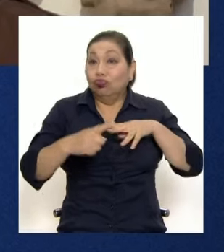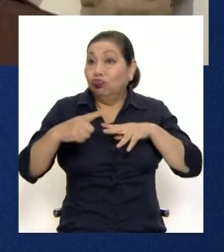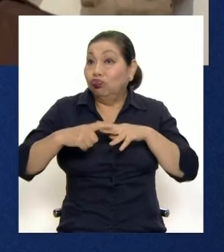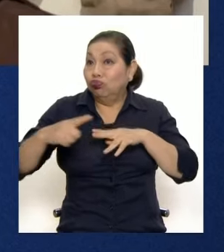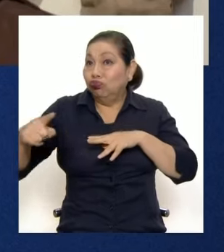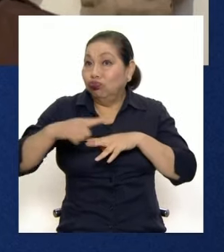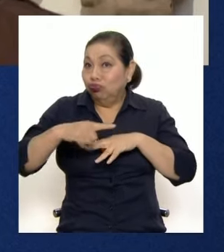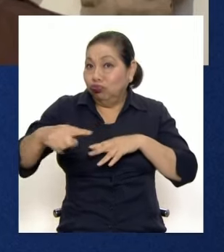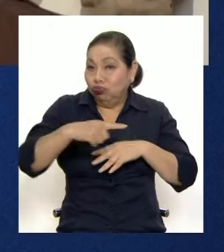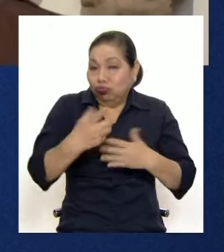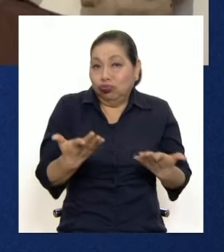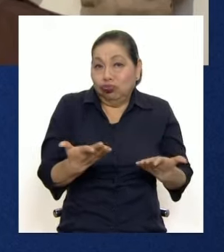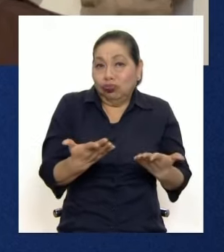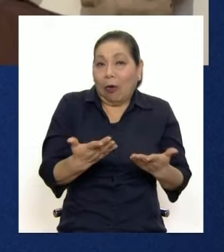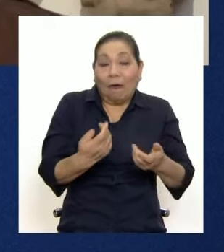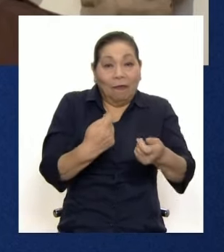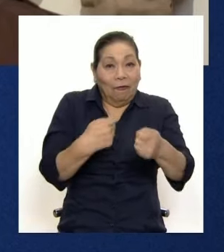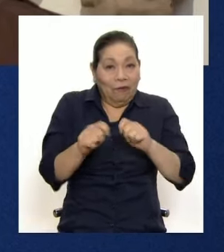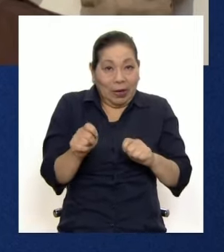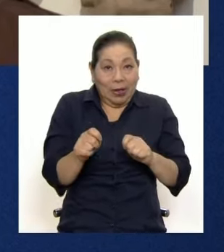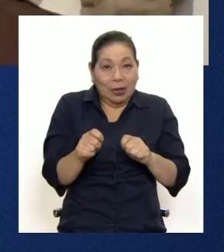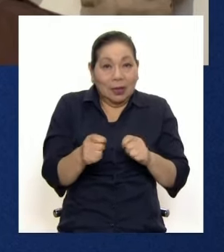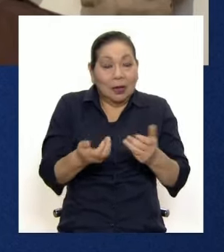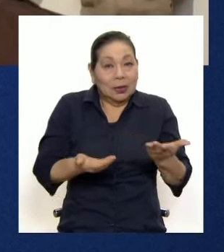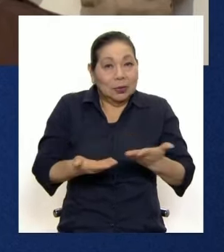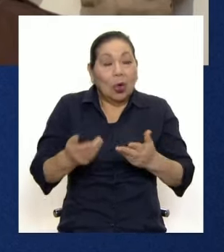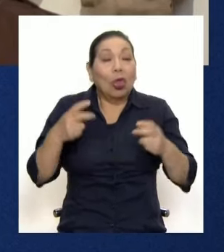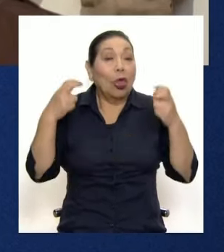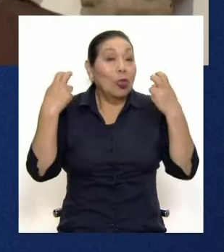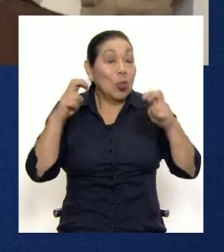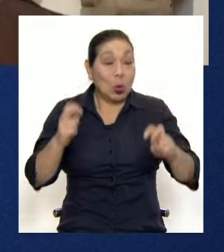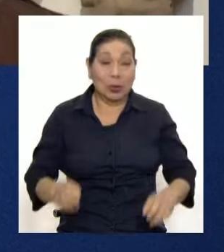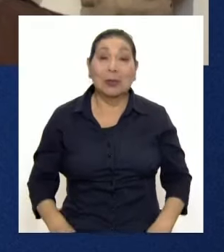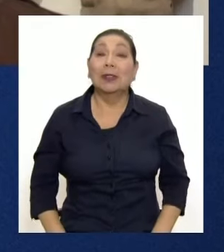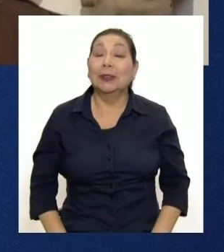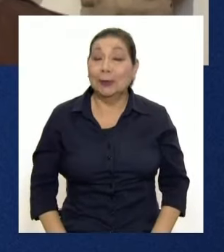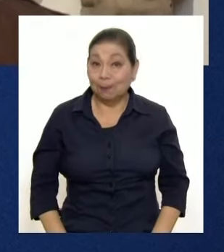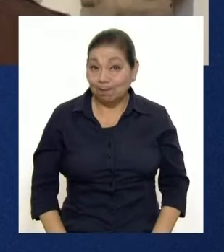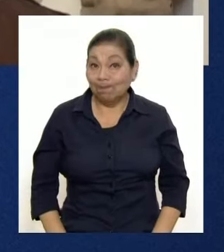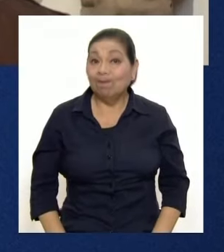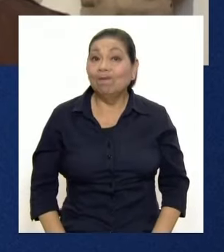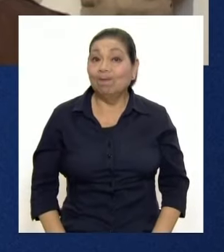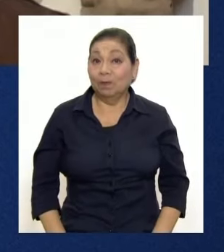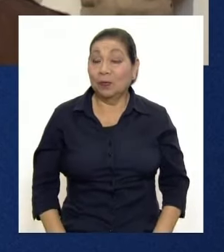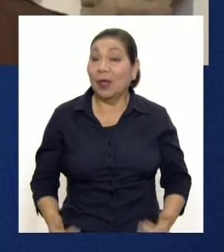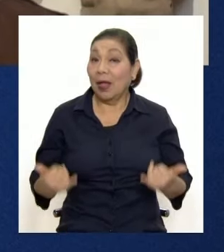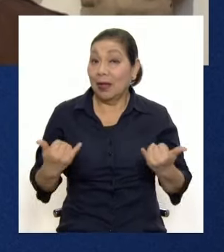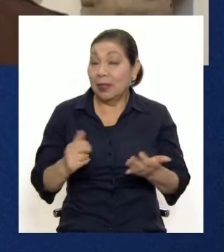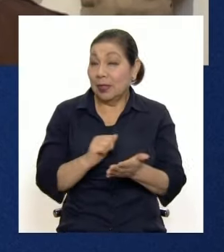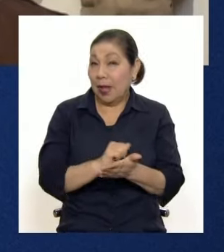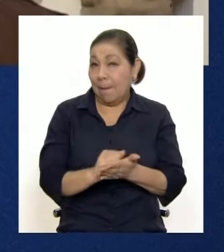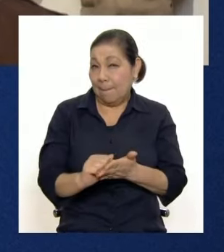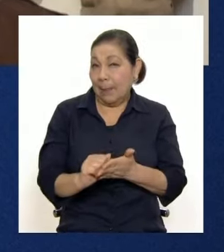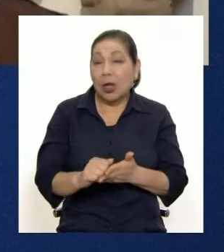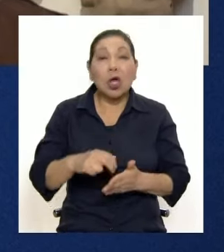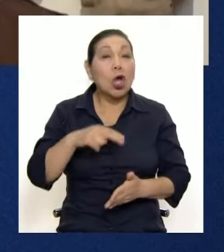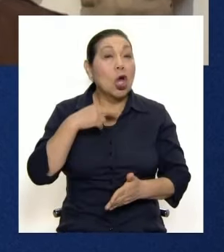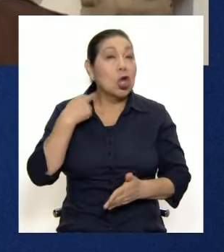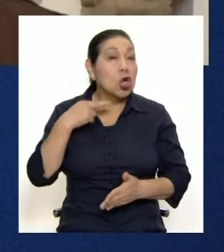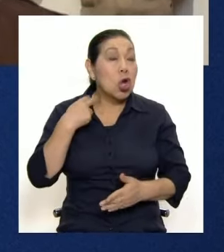estrella mundial en la exportación de los servicios de turismo el este mes ahora en